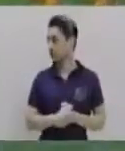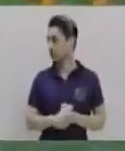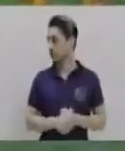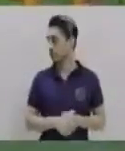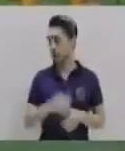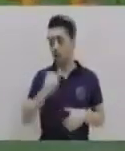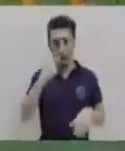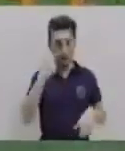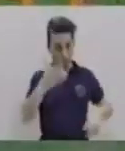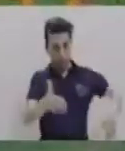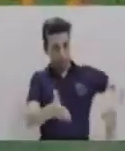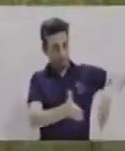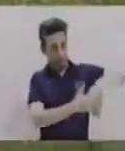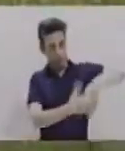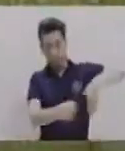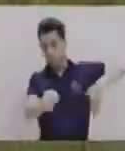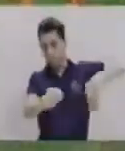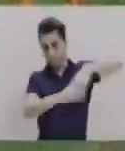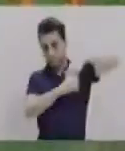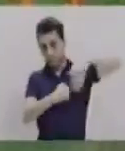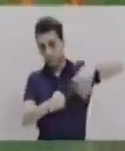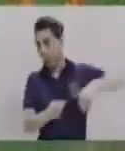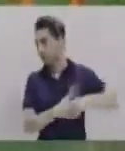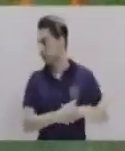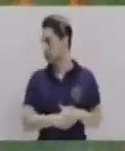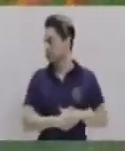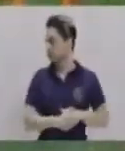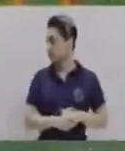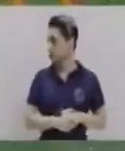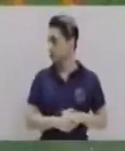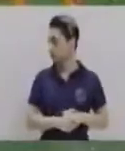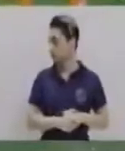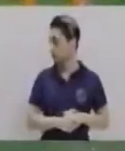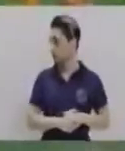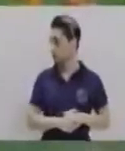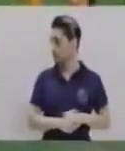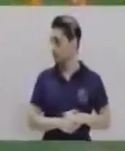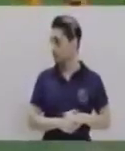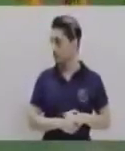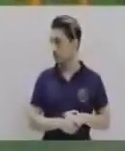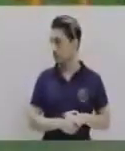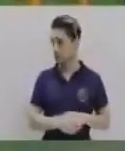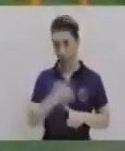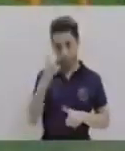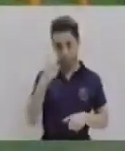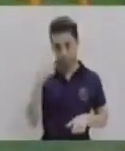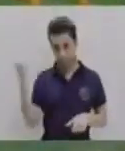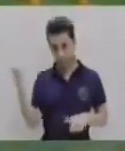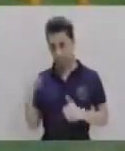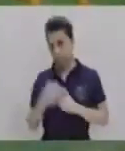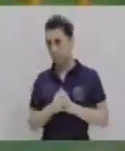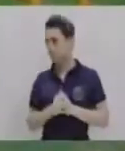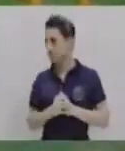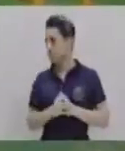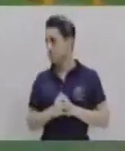Cambiamos, borde frontal ahora, ejecuta, buena, esa es. Cambiamos,